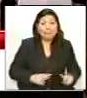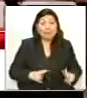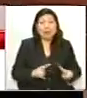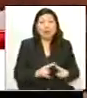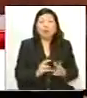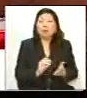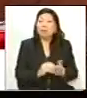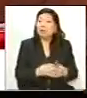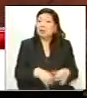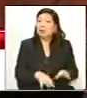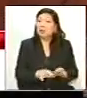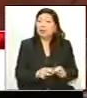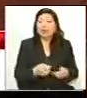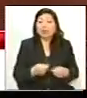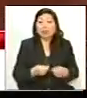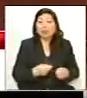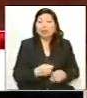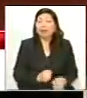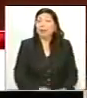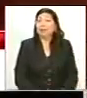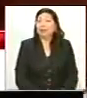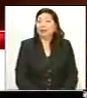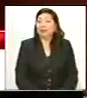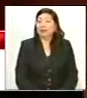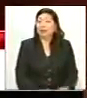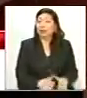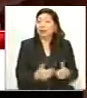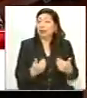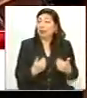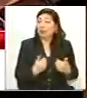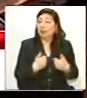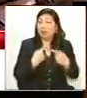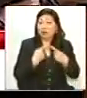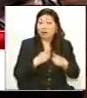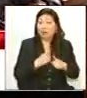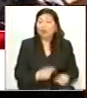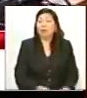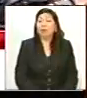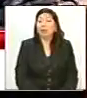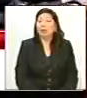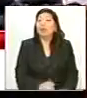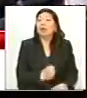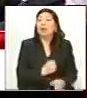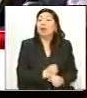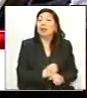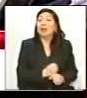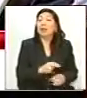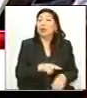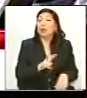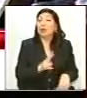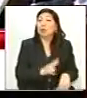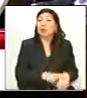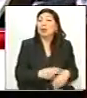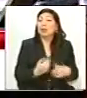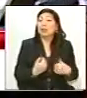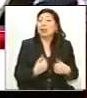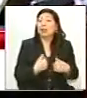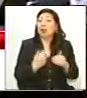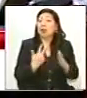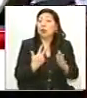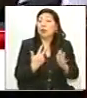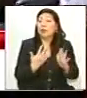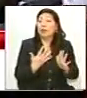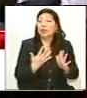valorizaciones más importantes, la liquidación de la obra. O sea, en lugar de tener un informe de auditoría de la obra, como normalmente se hacía, ahora tengo